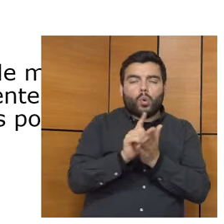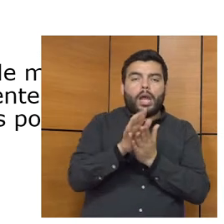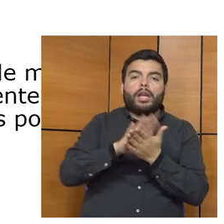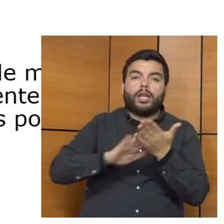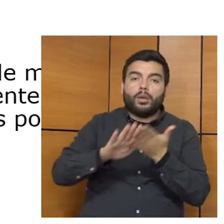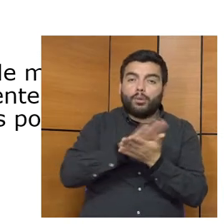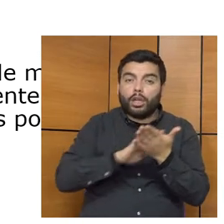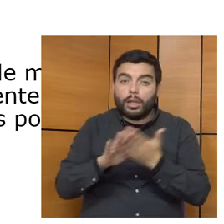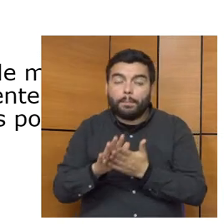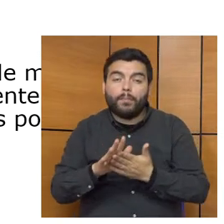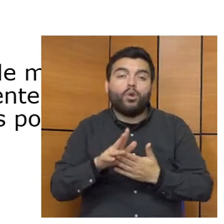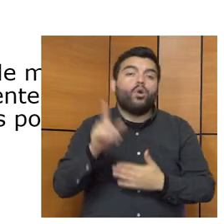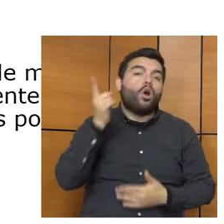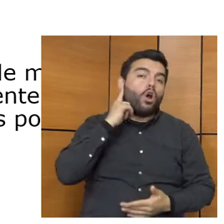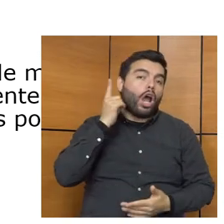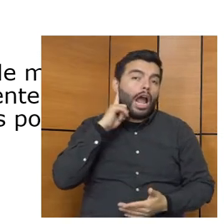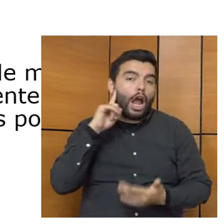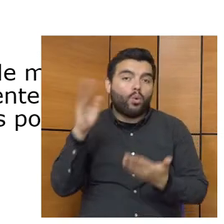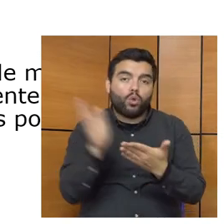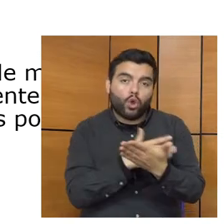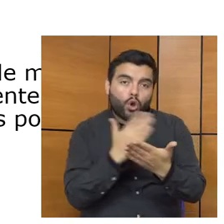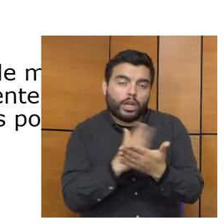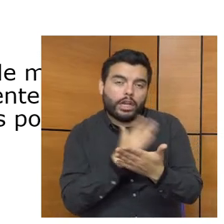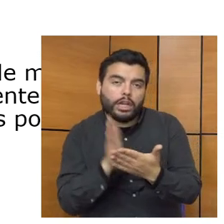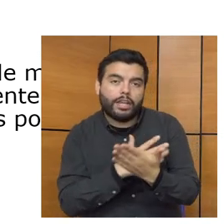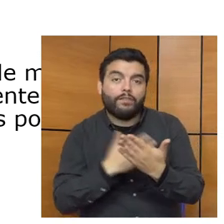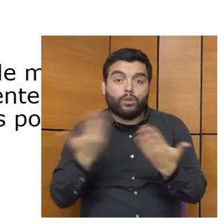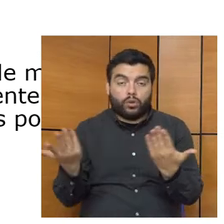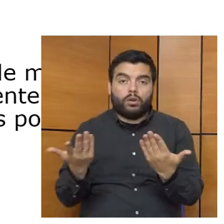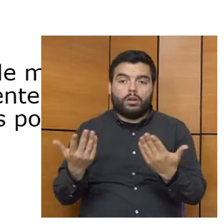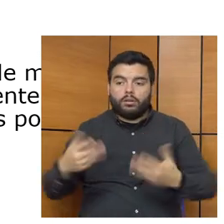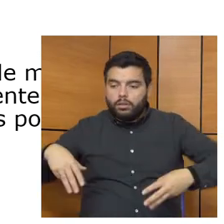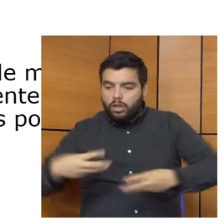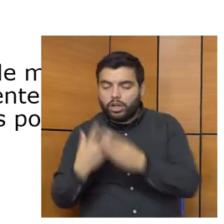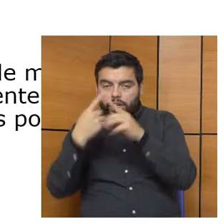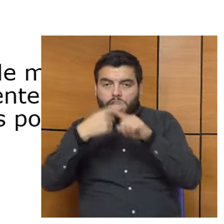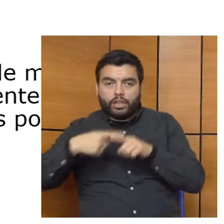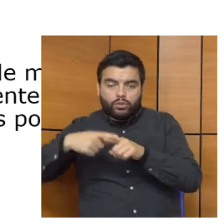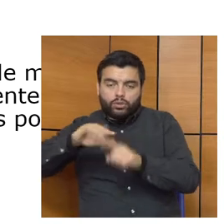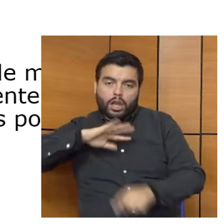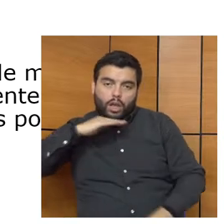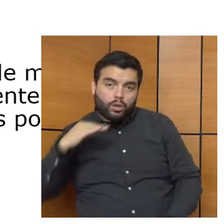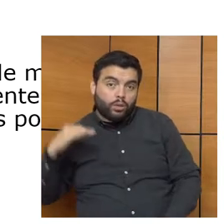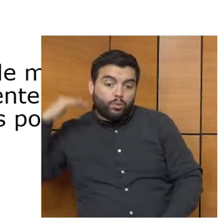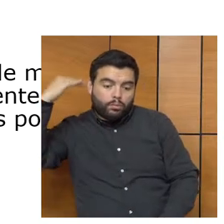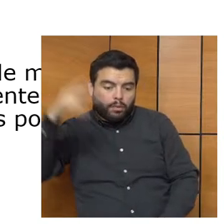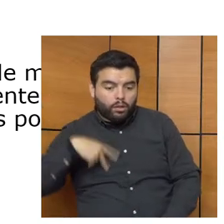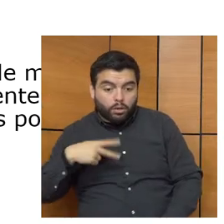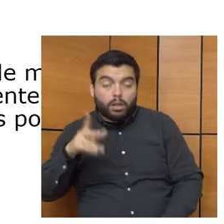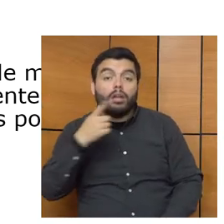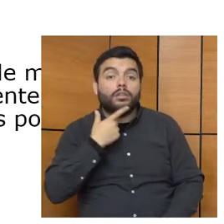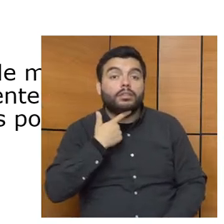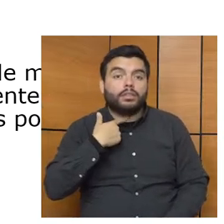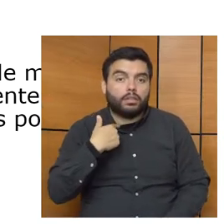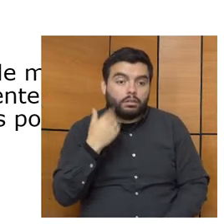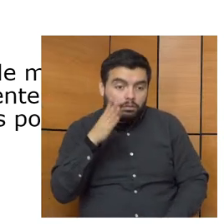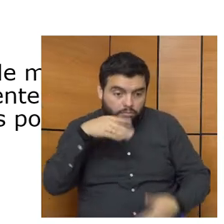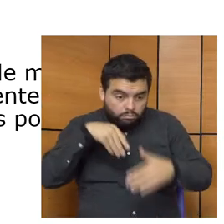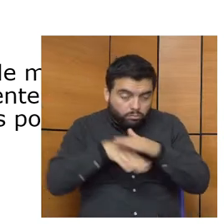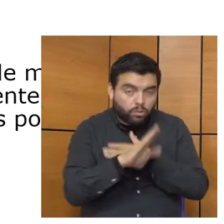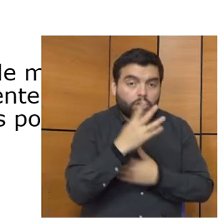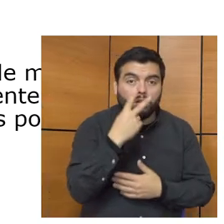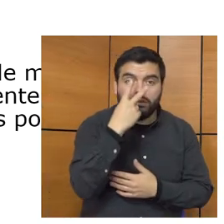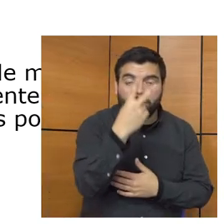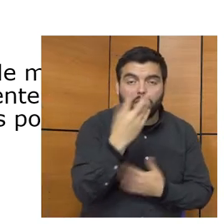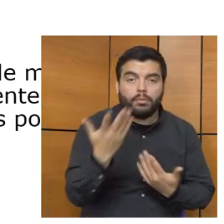videojuegos, audiolibros, en esas redes sociales va a hacer que esa gente vaya más, come más, porque es una estimulación hedónica. Y también